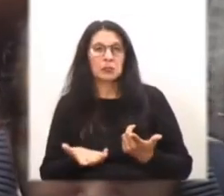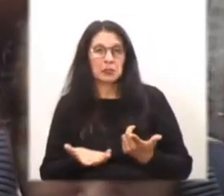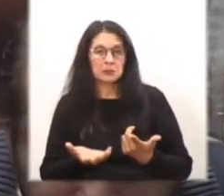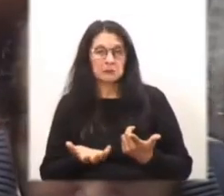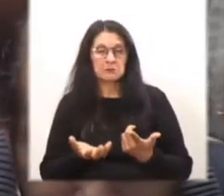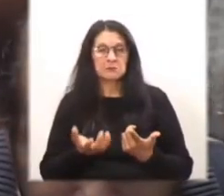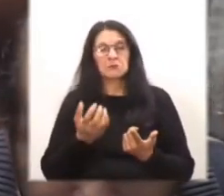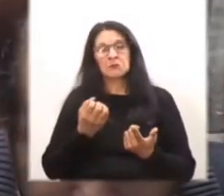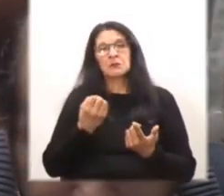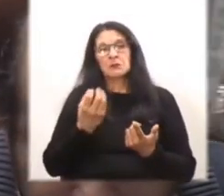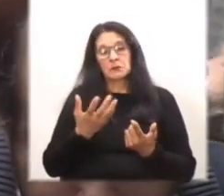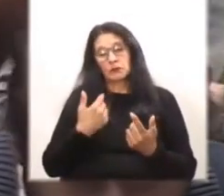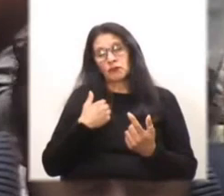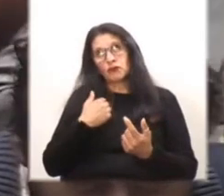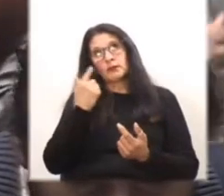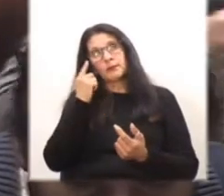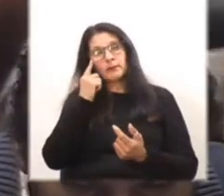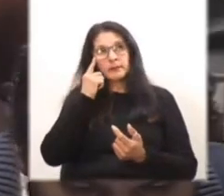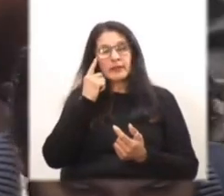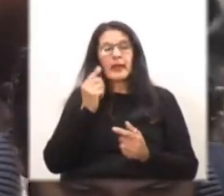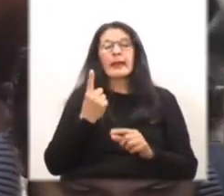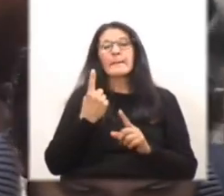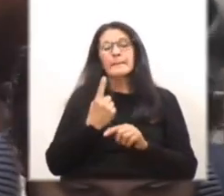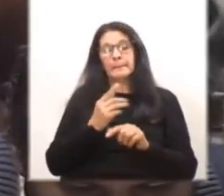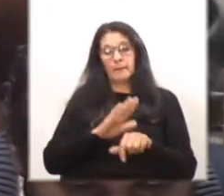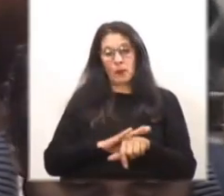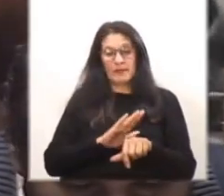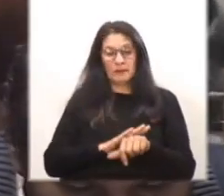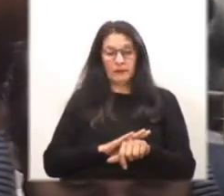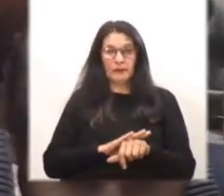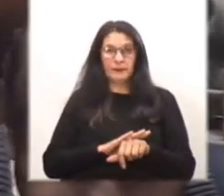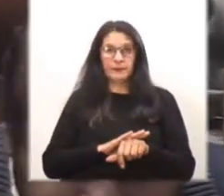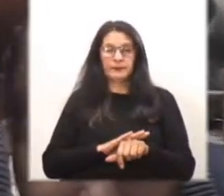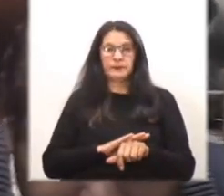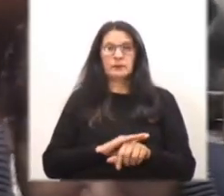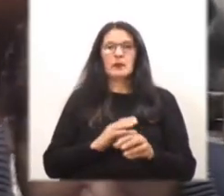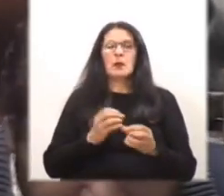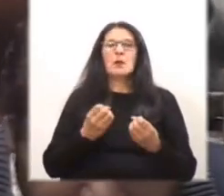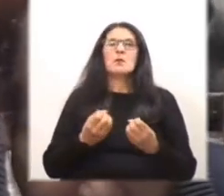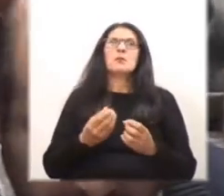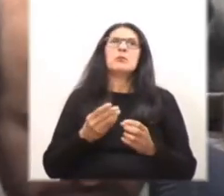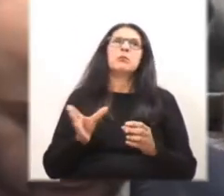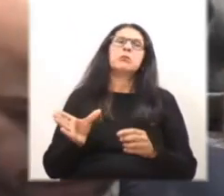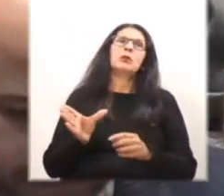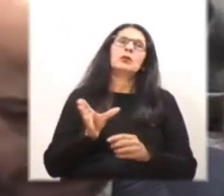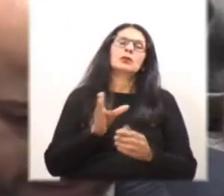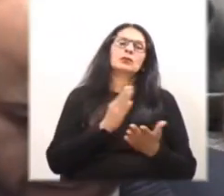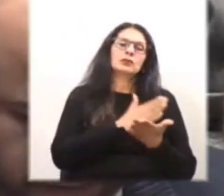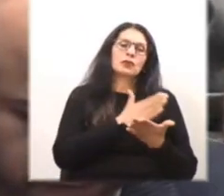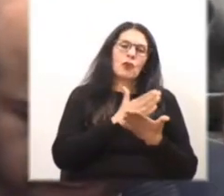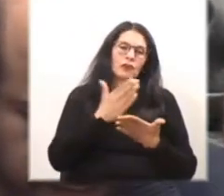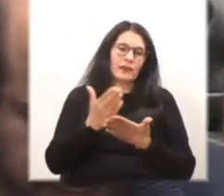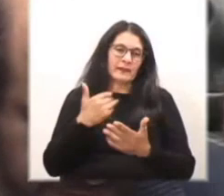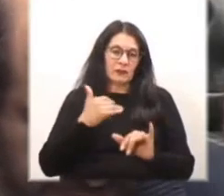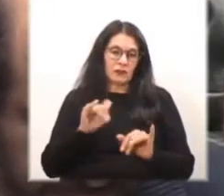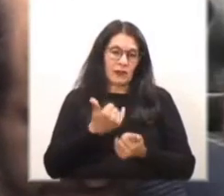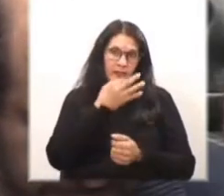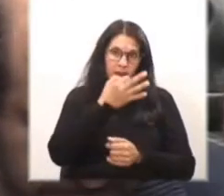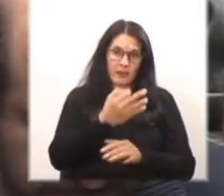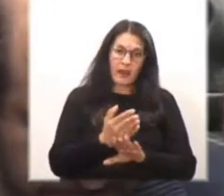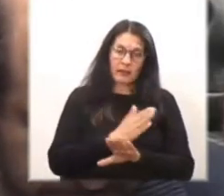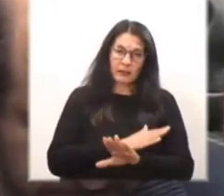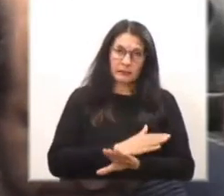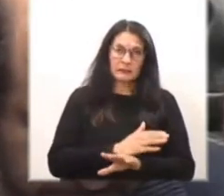Y nosotros entendimos desde el primer momento, por todos estos aspectos que he mencionado, que no